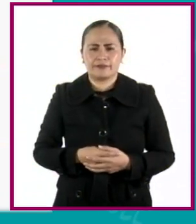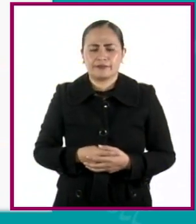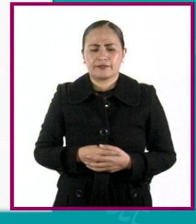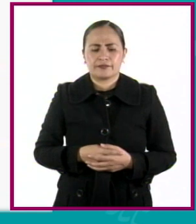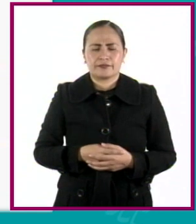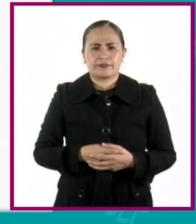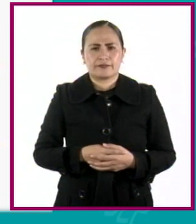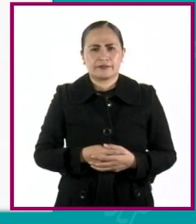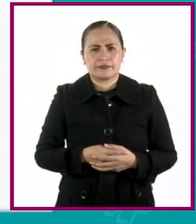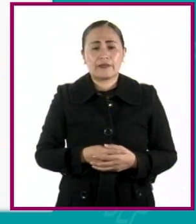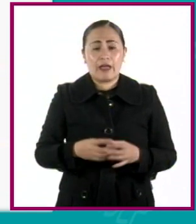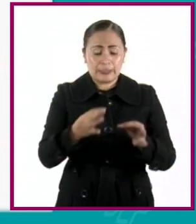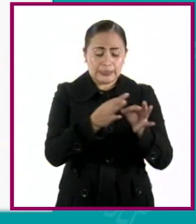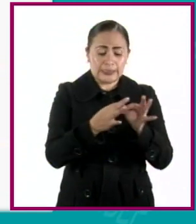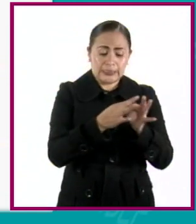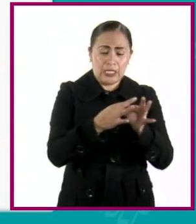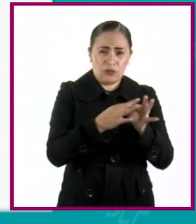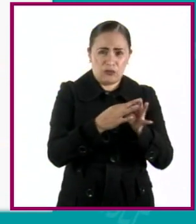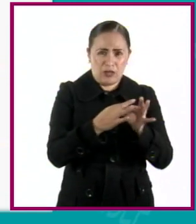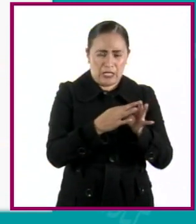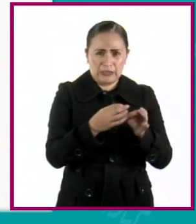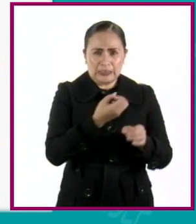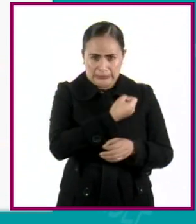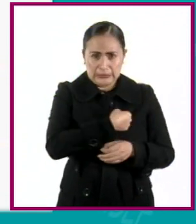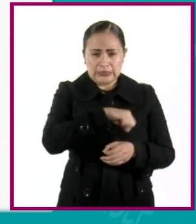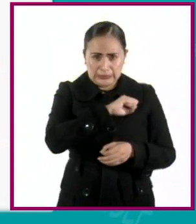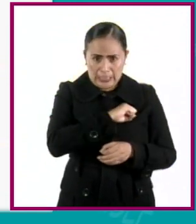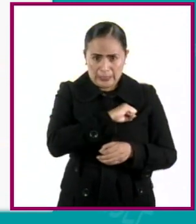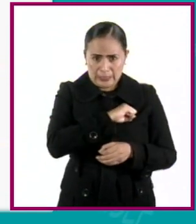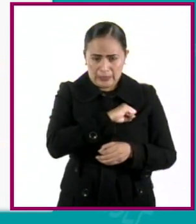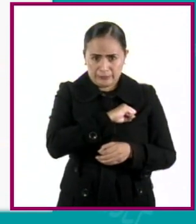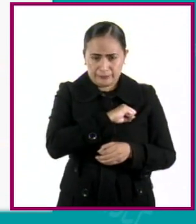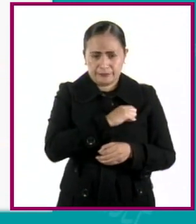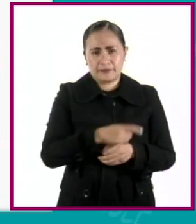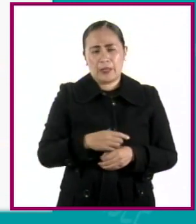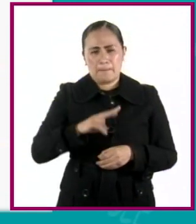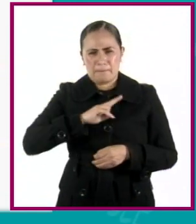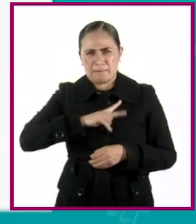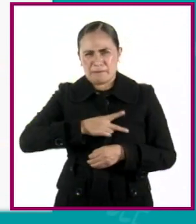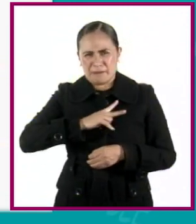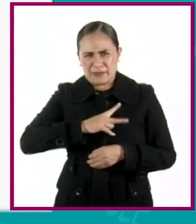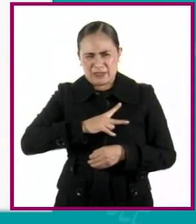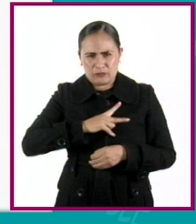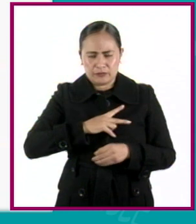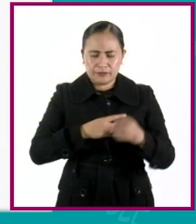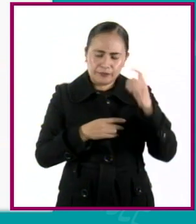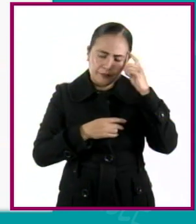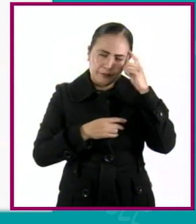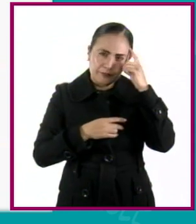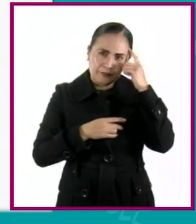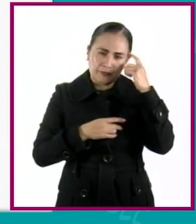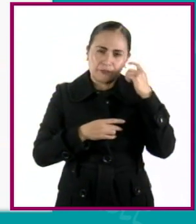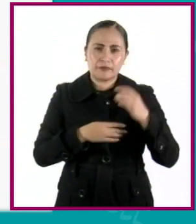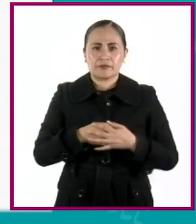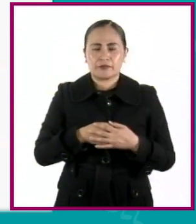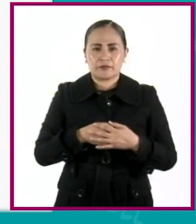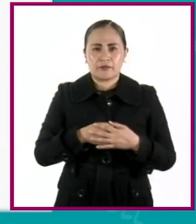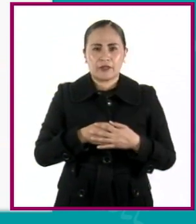empieza a infectar células que sabemos que el virus necesita de células para poder